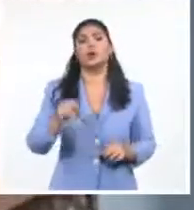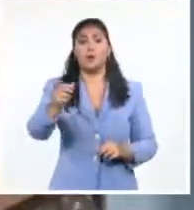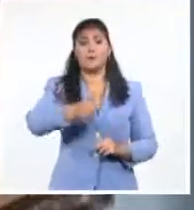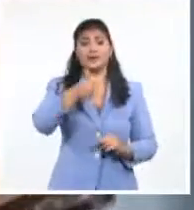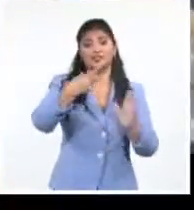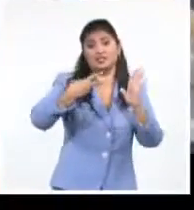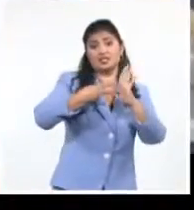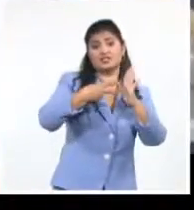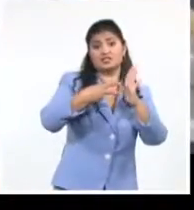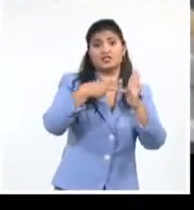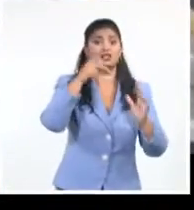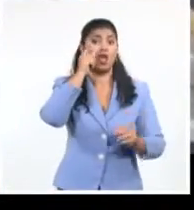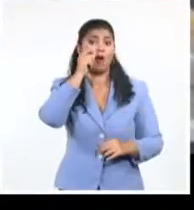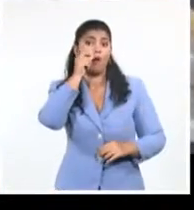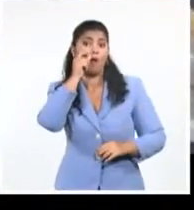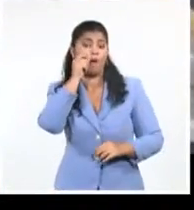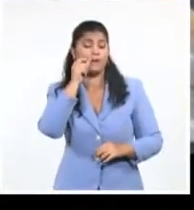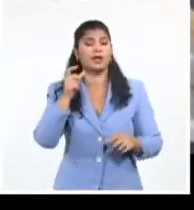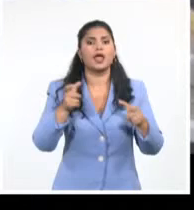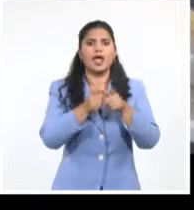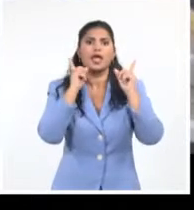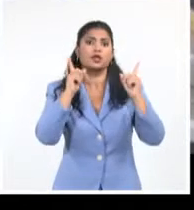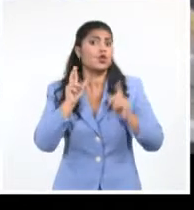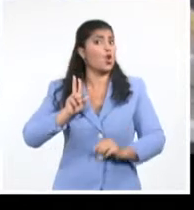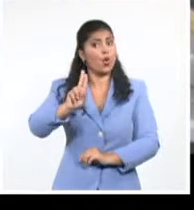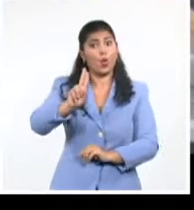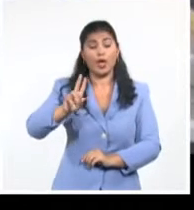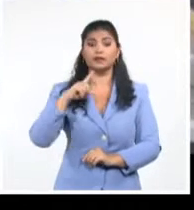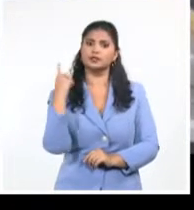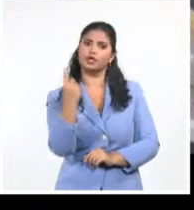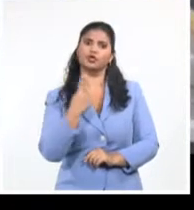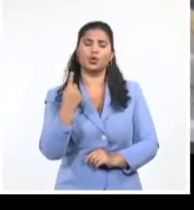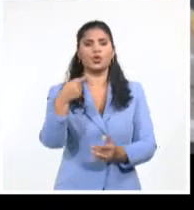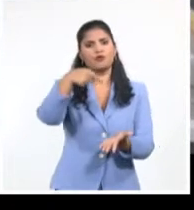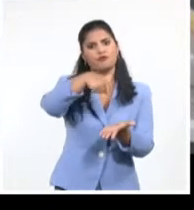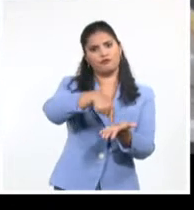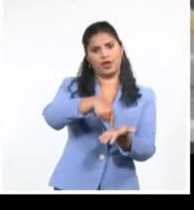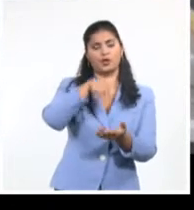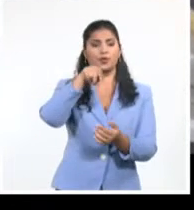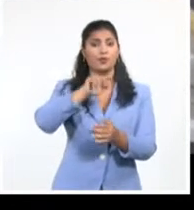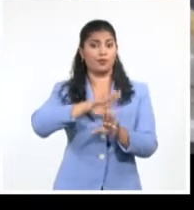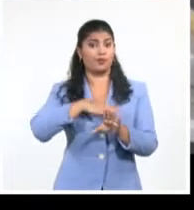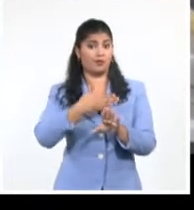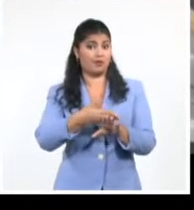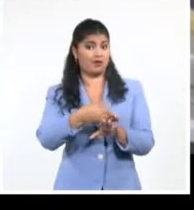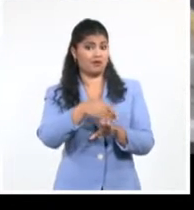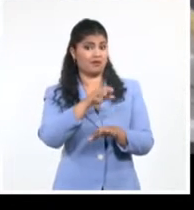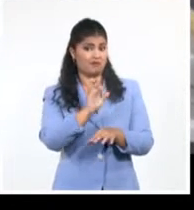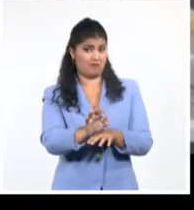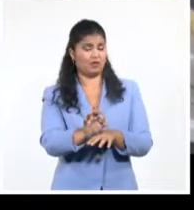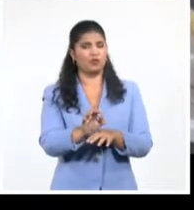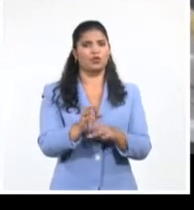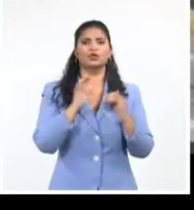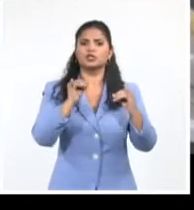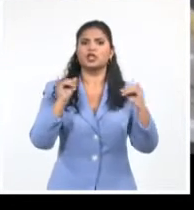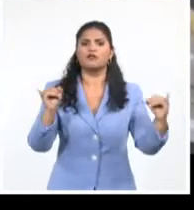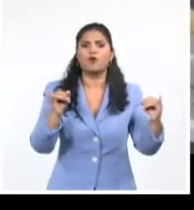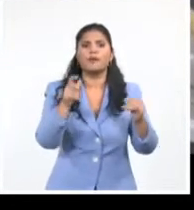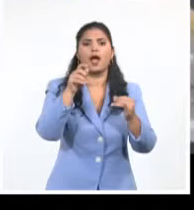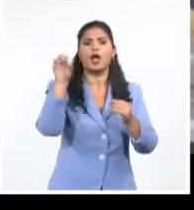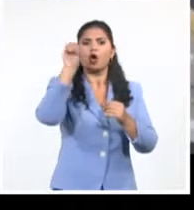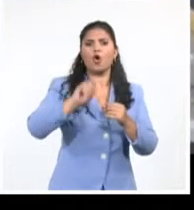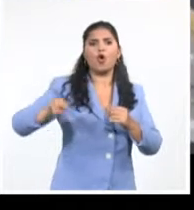Bashar al-Assad encabezó una reunión de emergencia del gabinete, tras la cual se decidió la formación